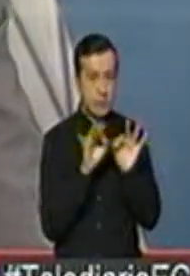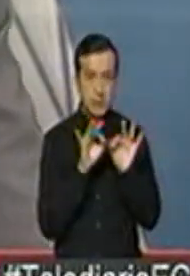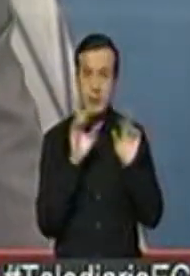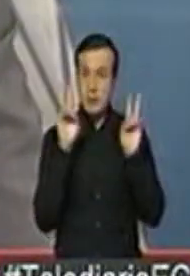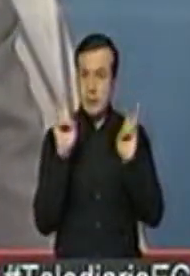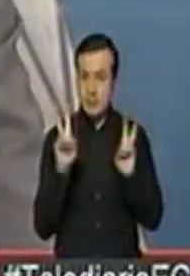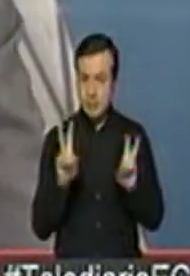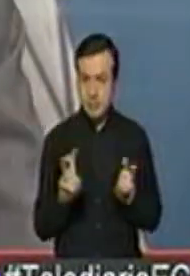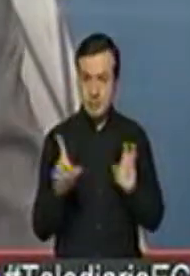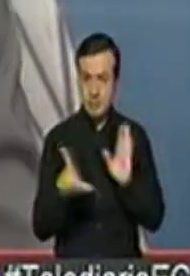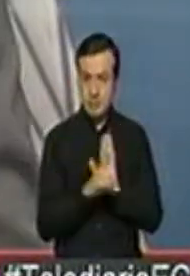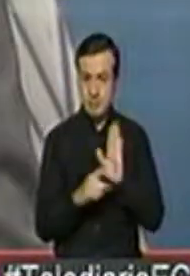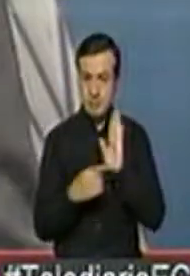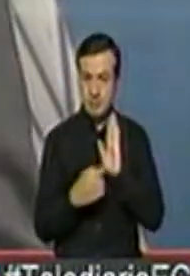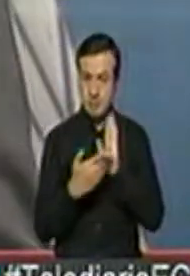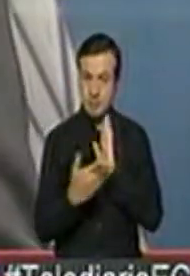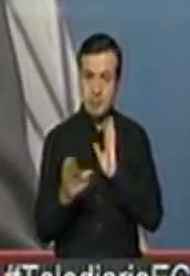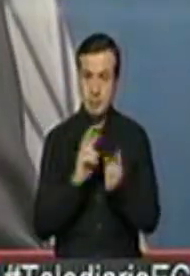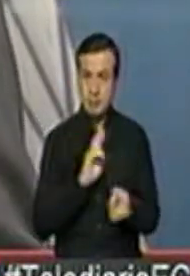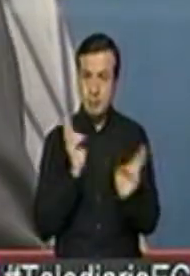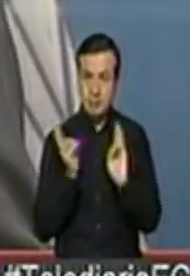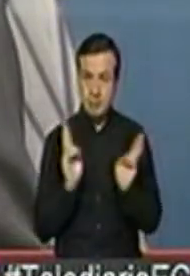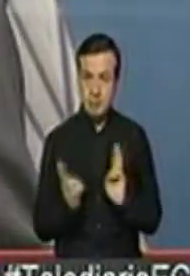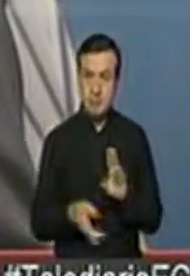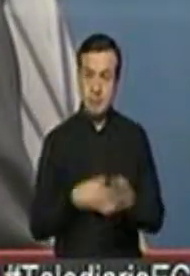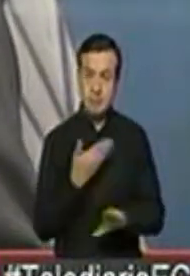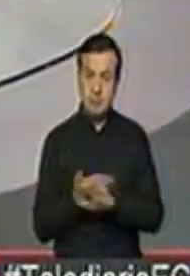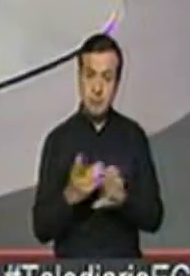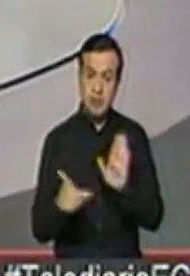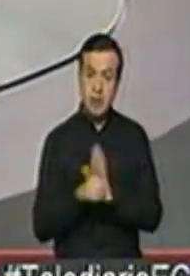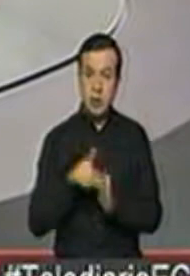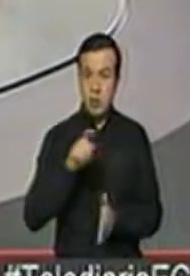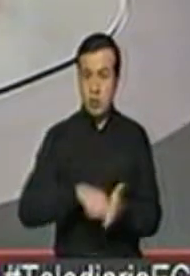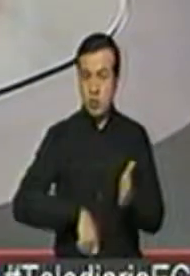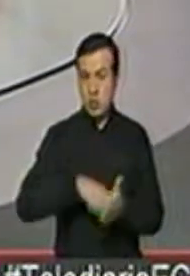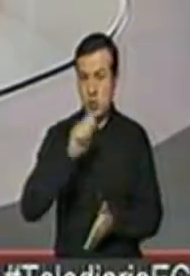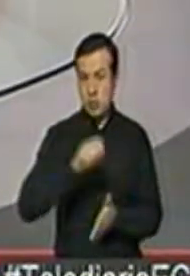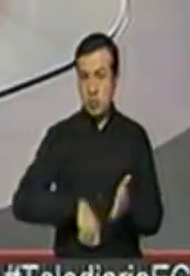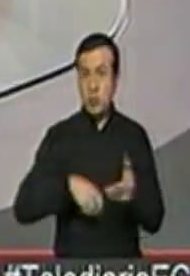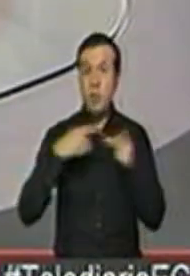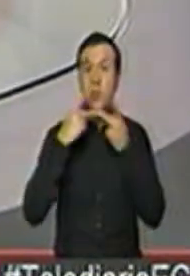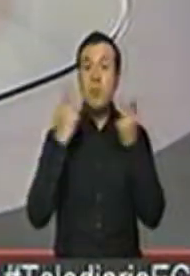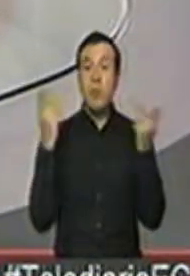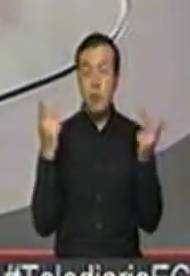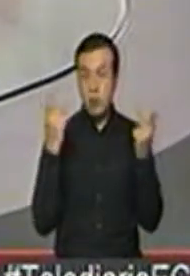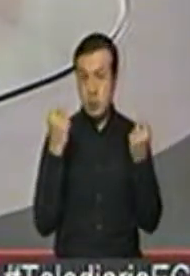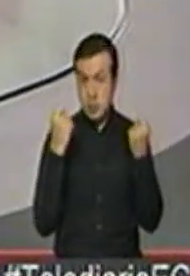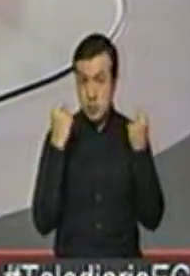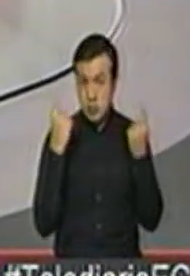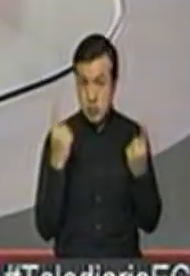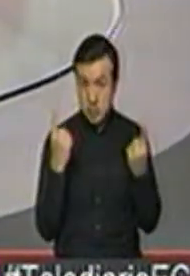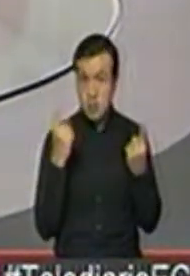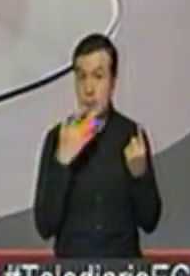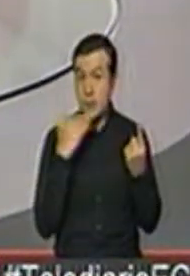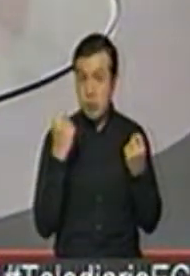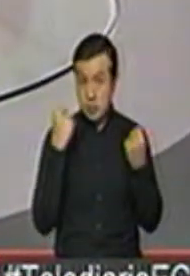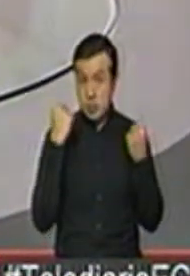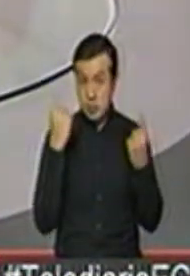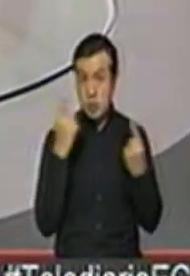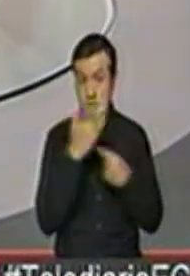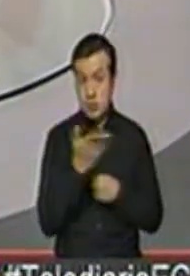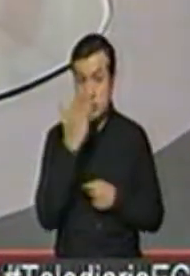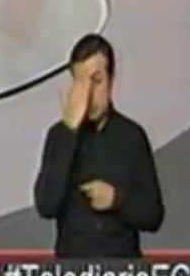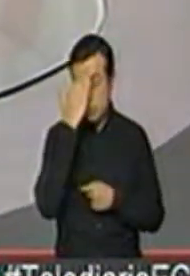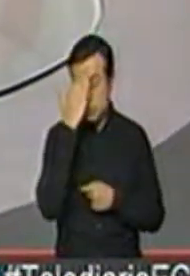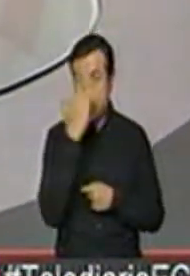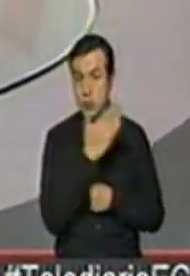tema de la ley y las reformas que se plantean en la ley de contratación pública, para que se entienda mejor este tema, porque usted ha